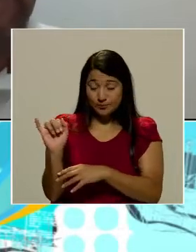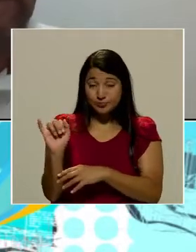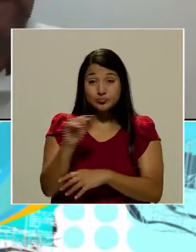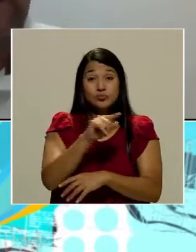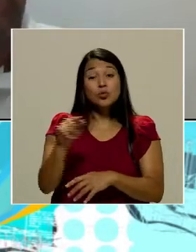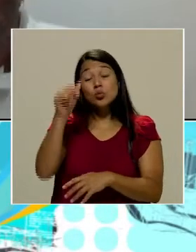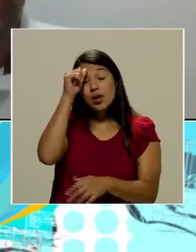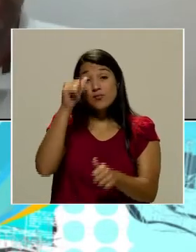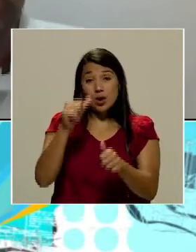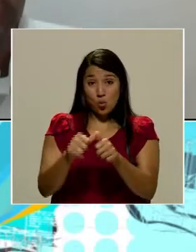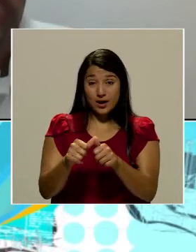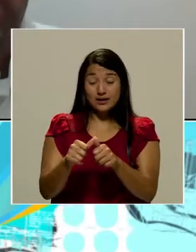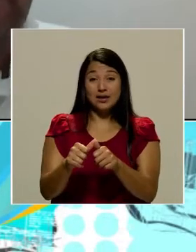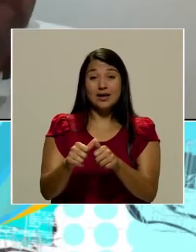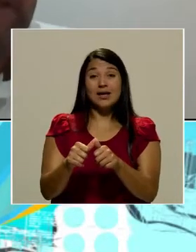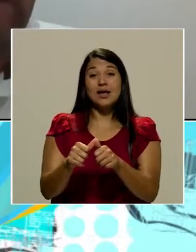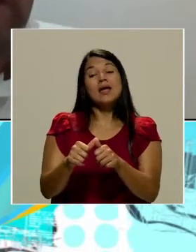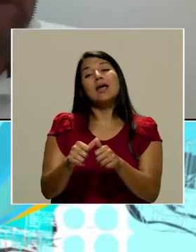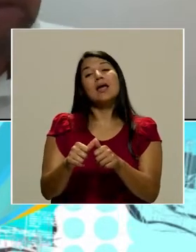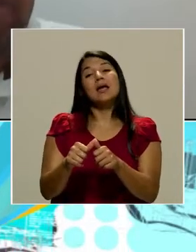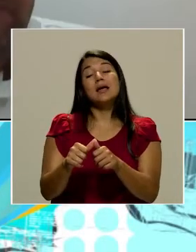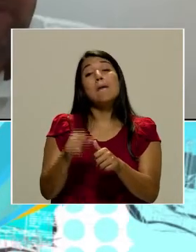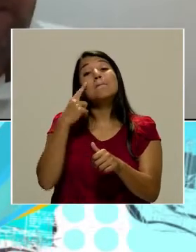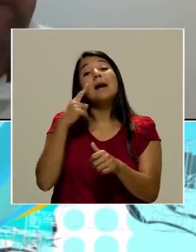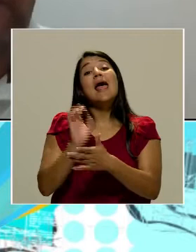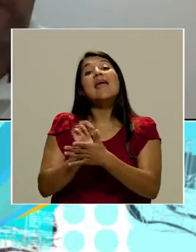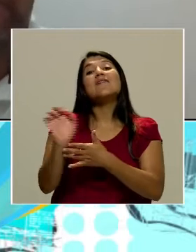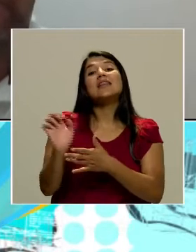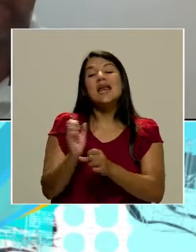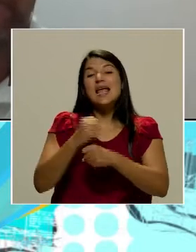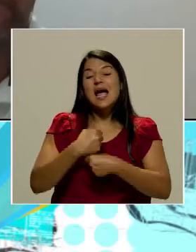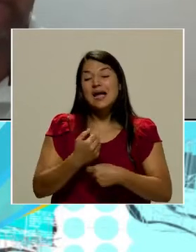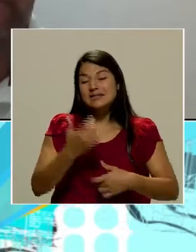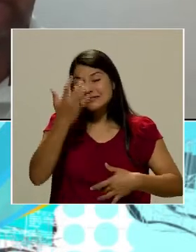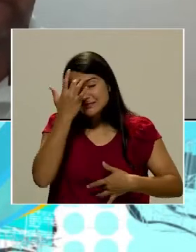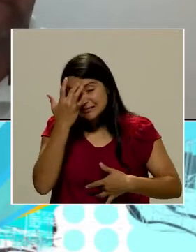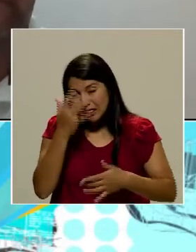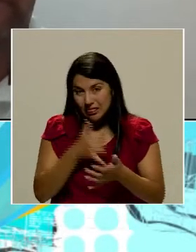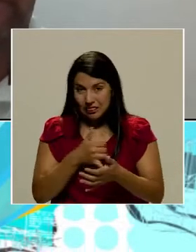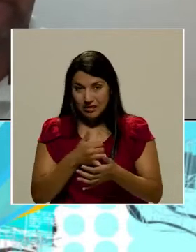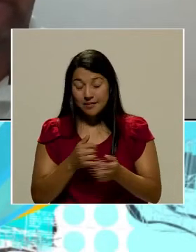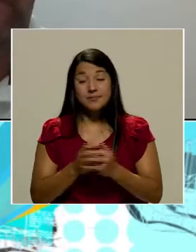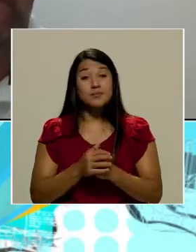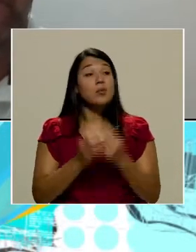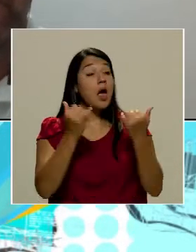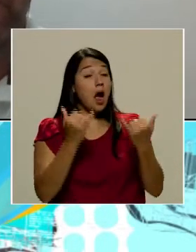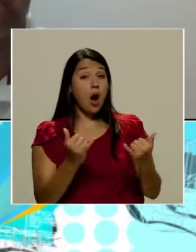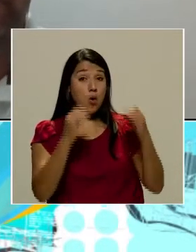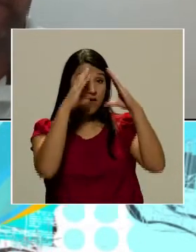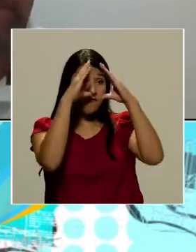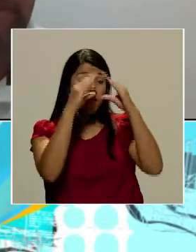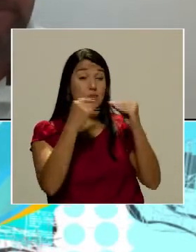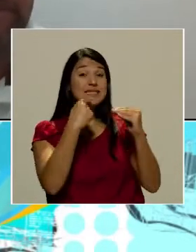manera que no produzca enfermedad severa. Ahora, la información habla de 1,5